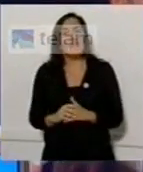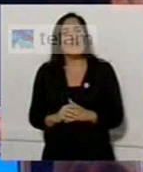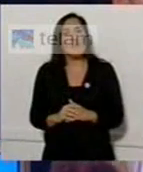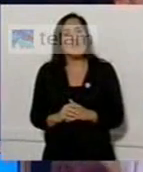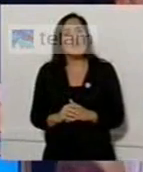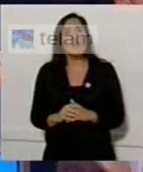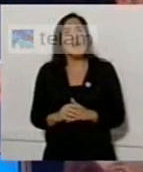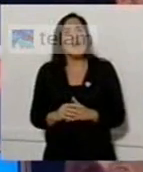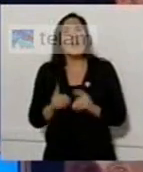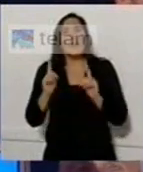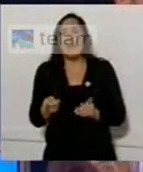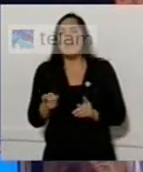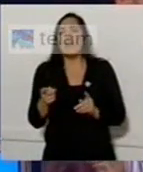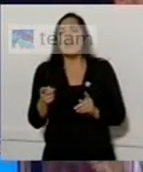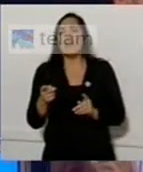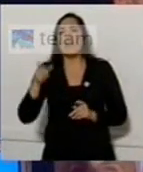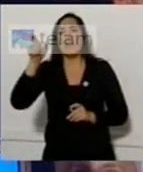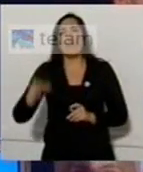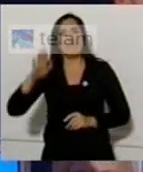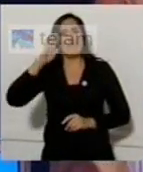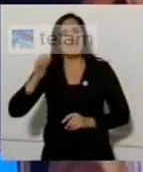junto a nuestros hombres de armas,